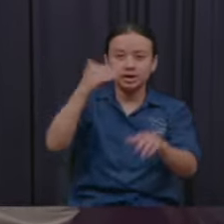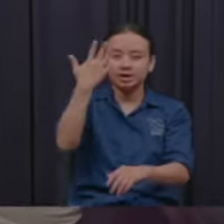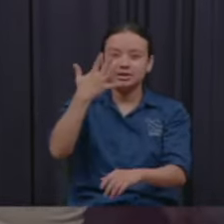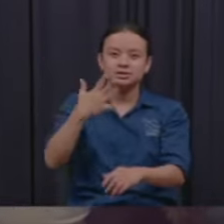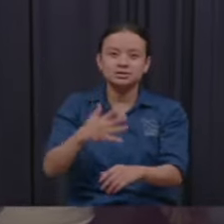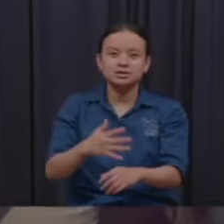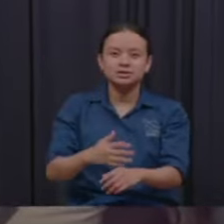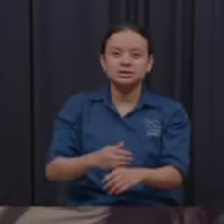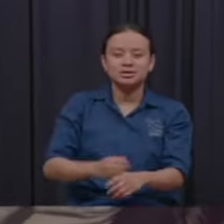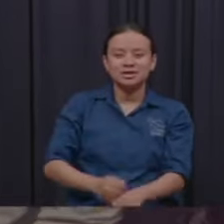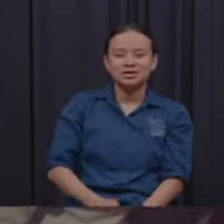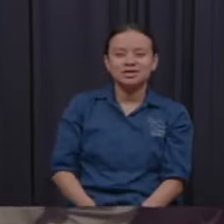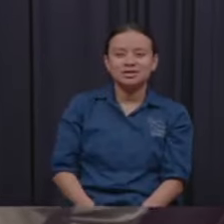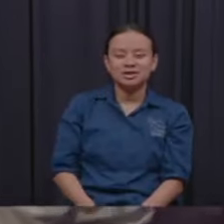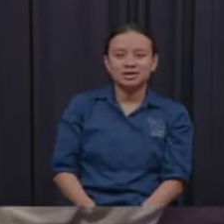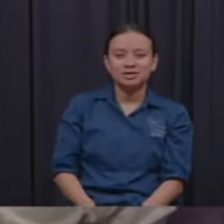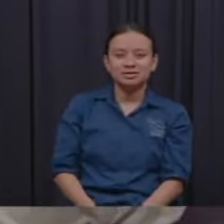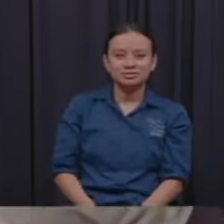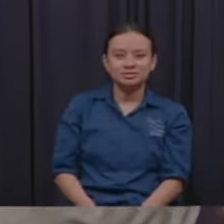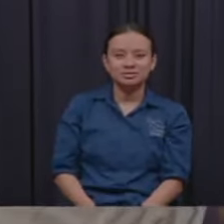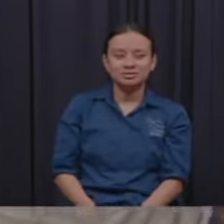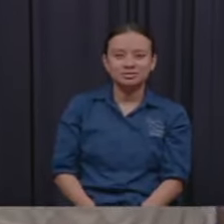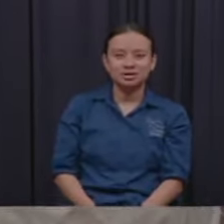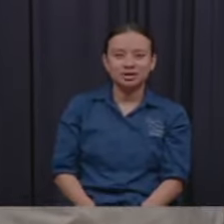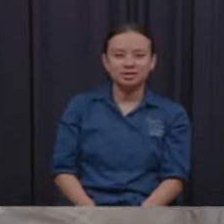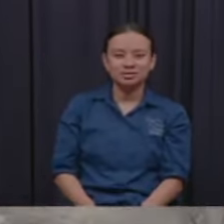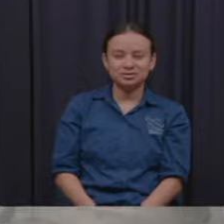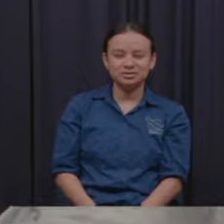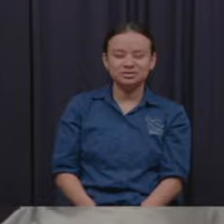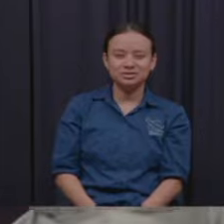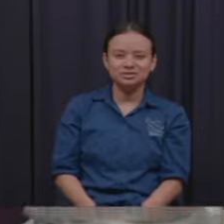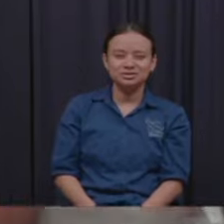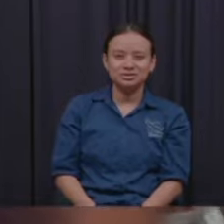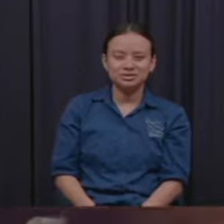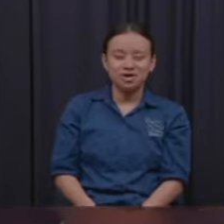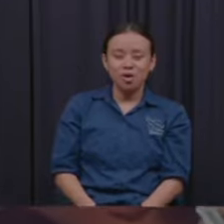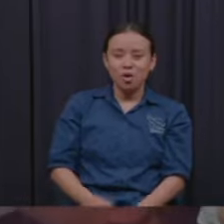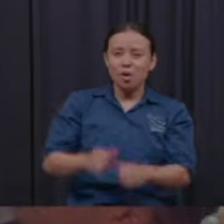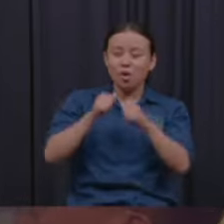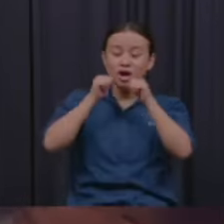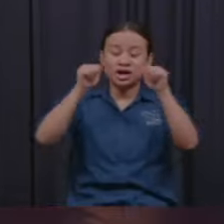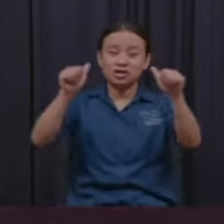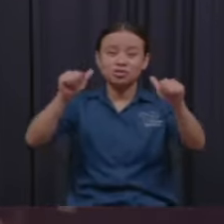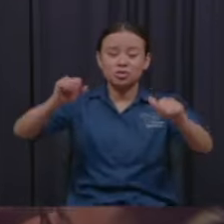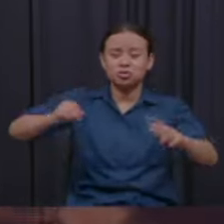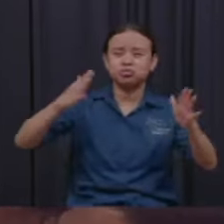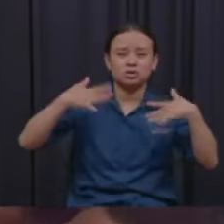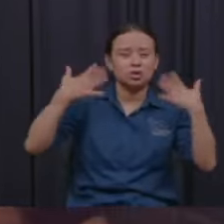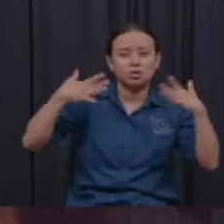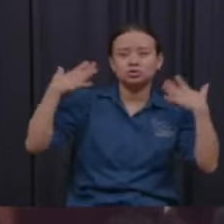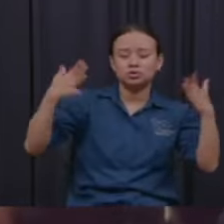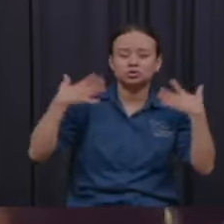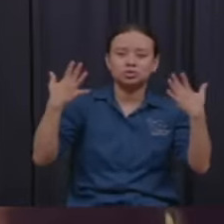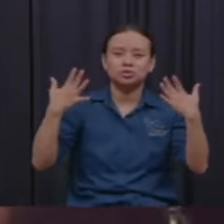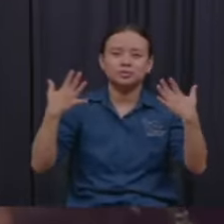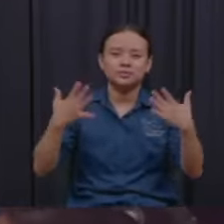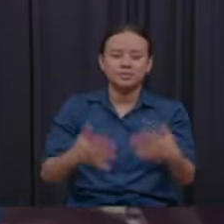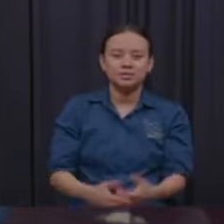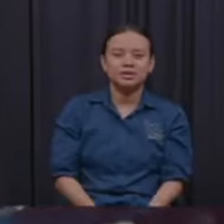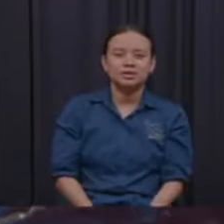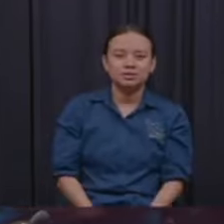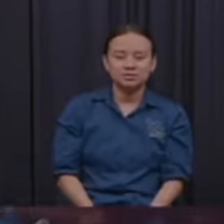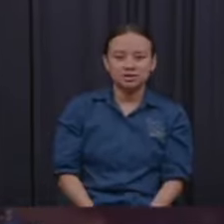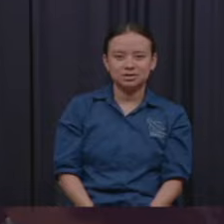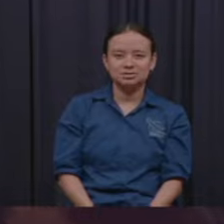¿Y cómo es el grito? ¿Cómo es? ¿Grito de independencia o grito de júbilo? No, eso sí. Grito de independencia,